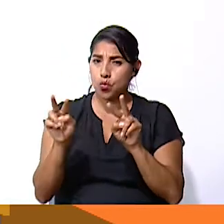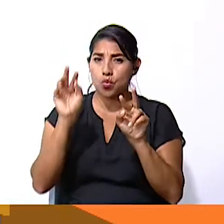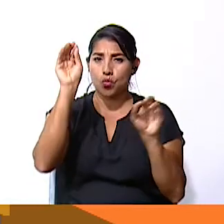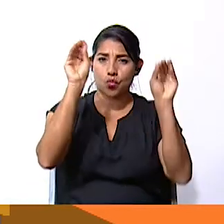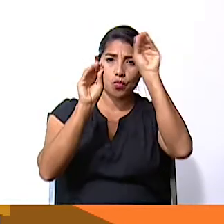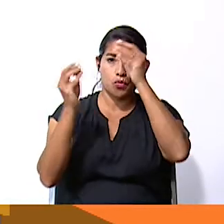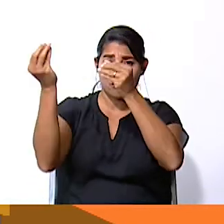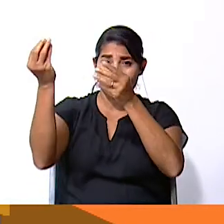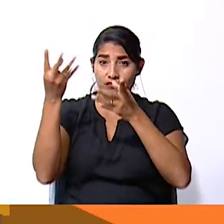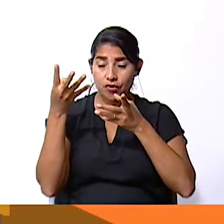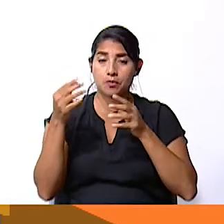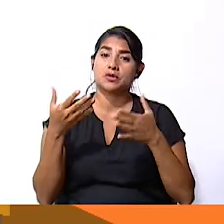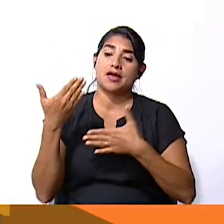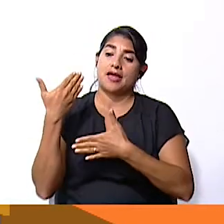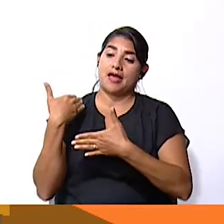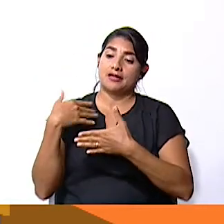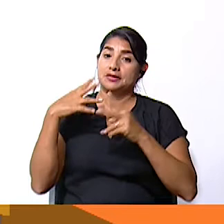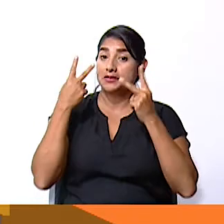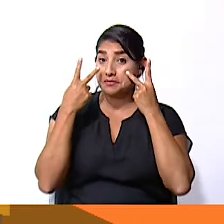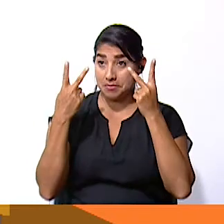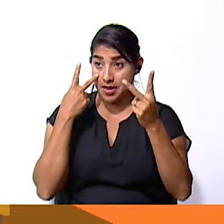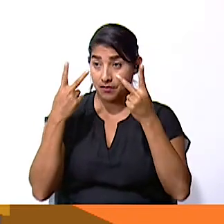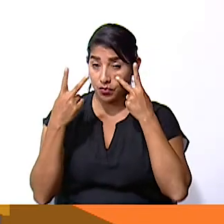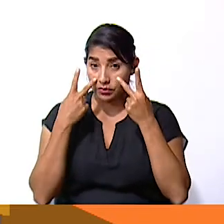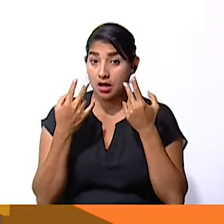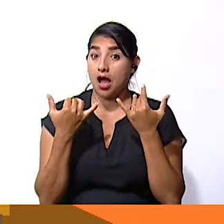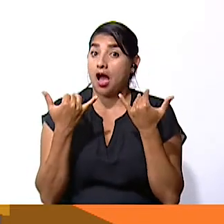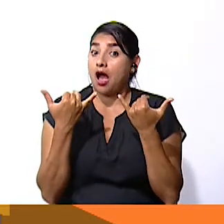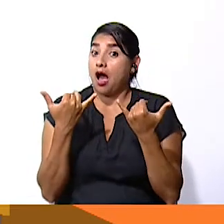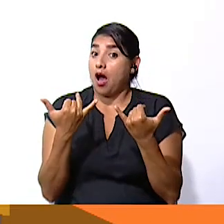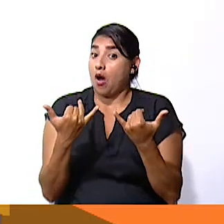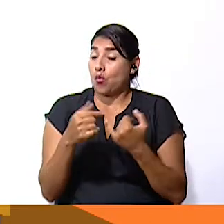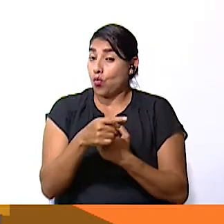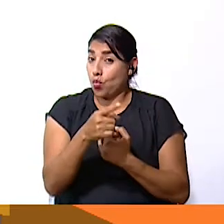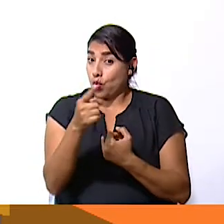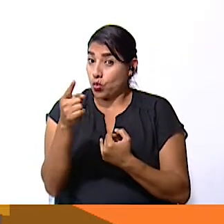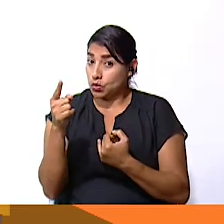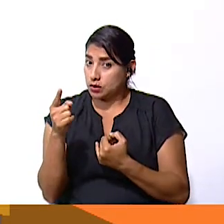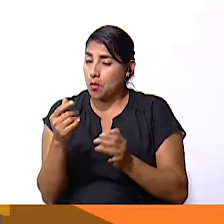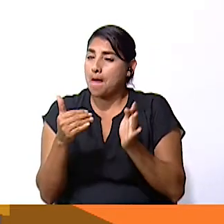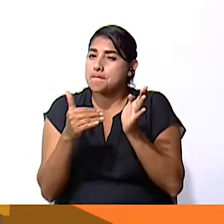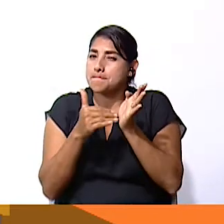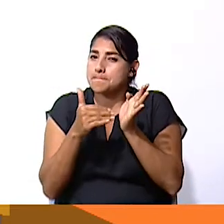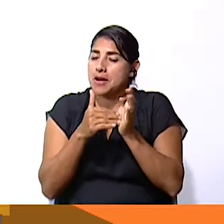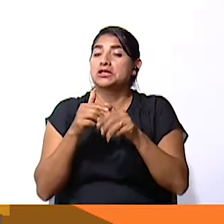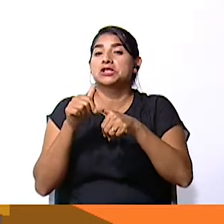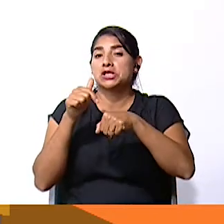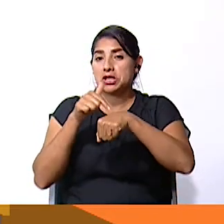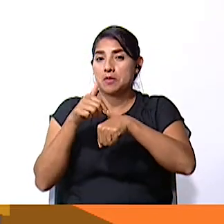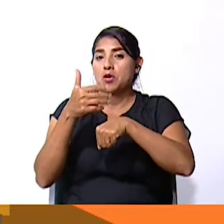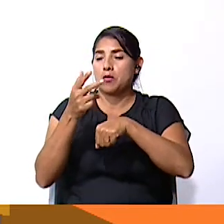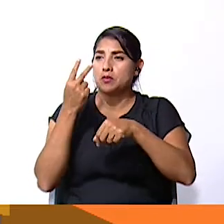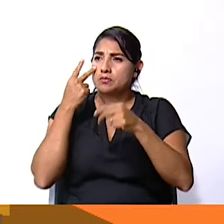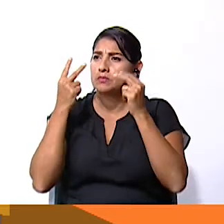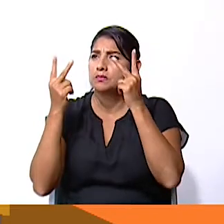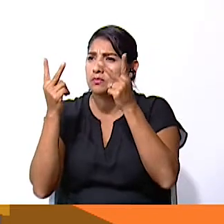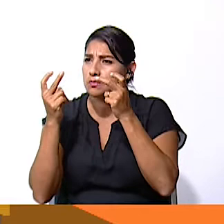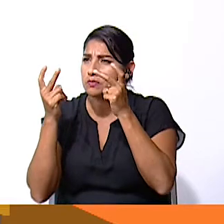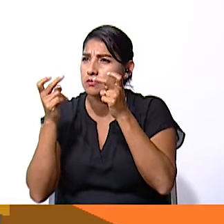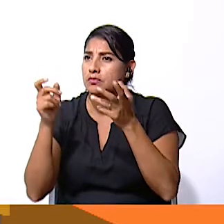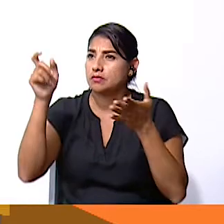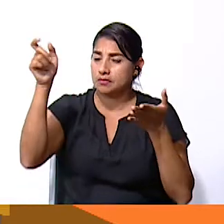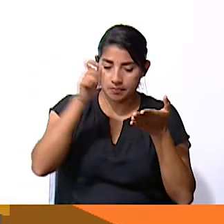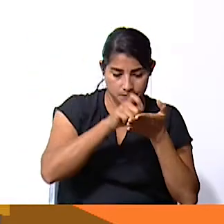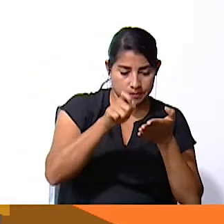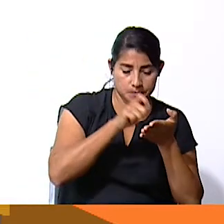esta información que acabamos de ver. Ahora ustedes van a tener un poquito más de tiempo para anotar los